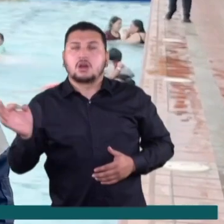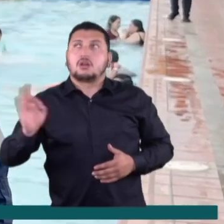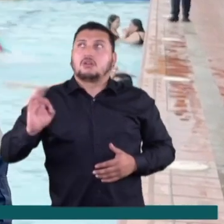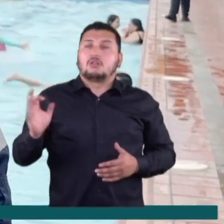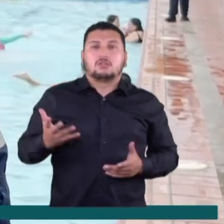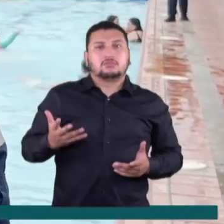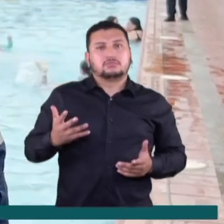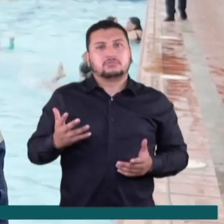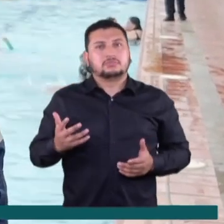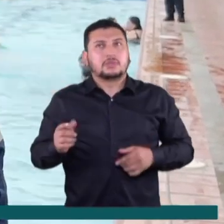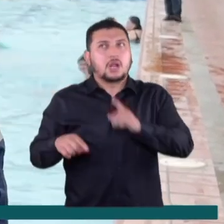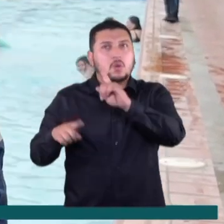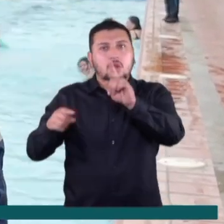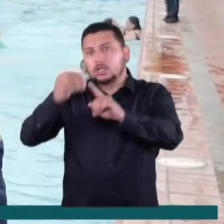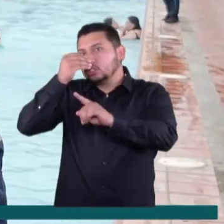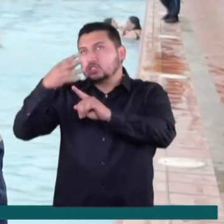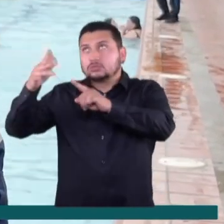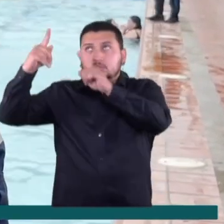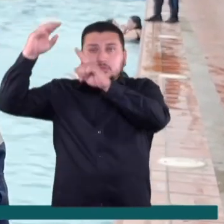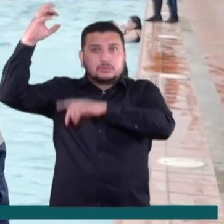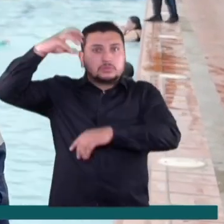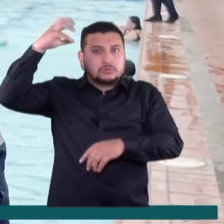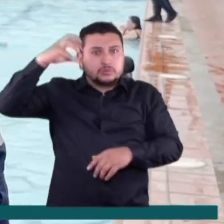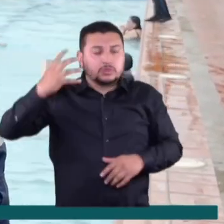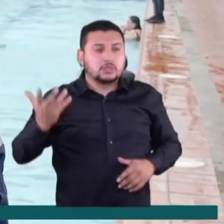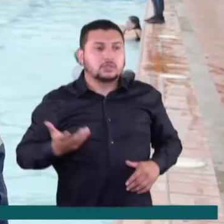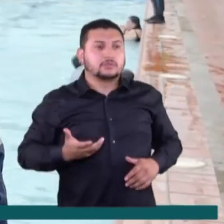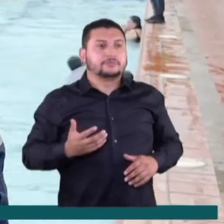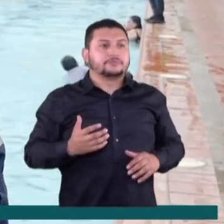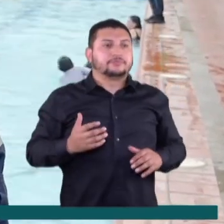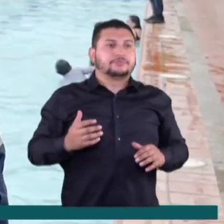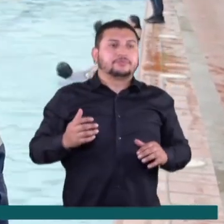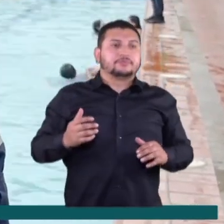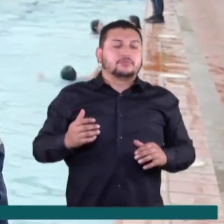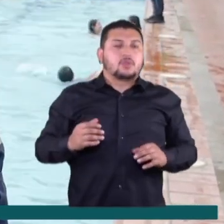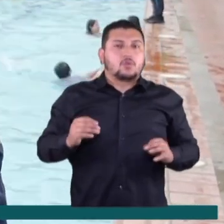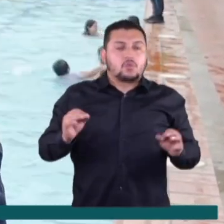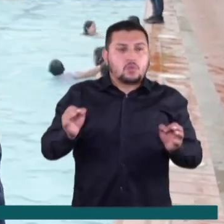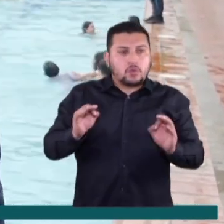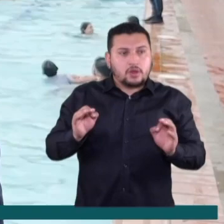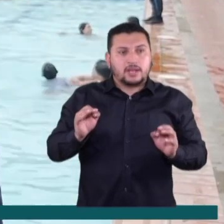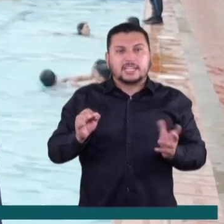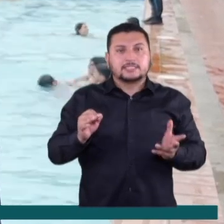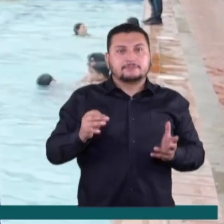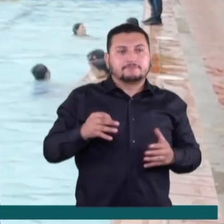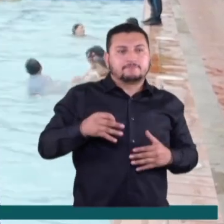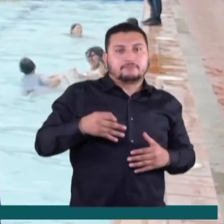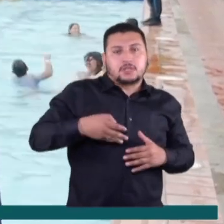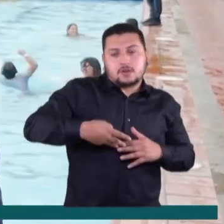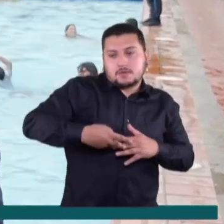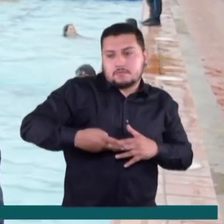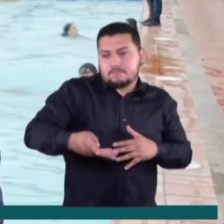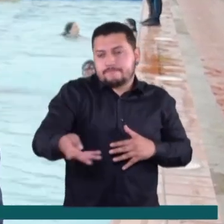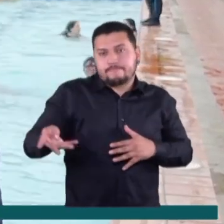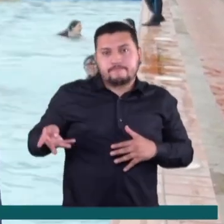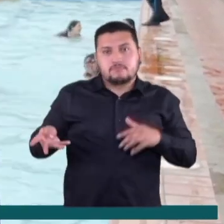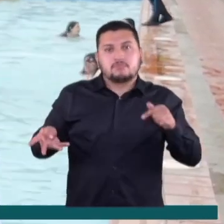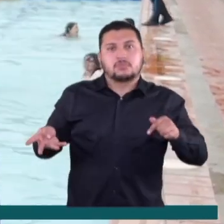no, también las rejillas de atrapamiento también las encontramos en mal